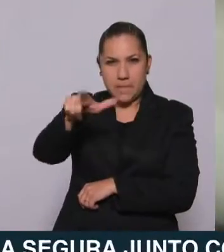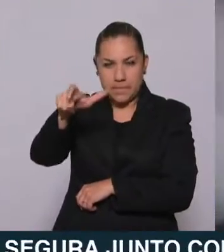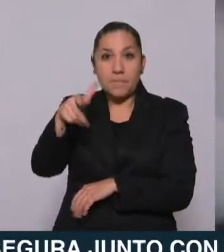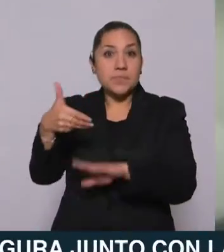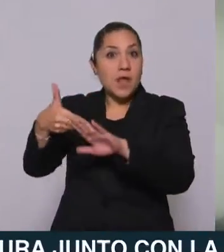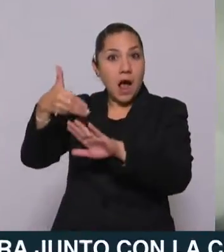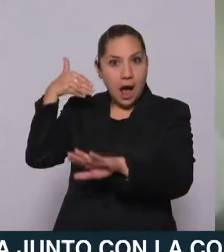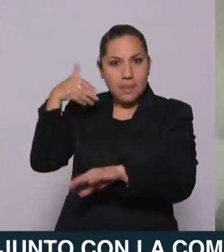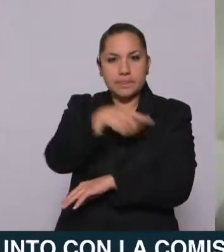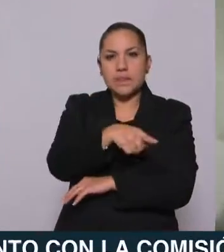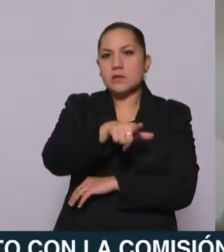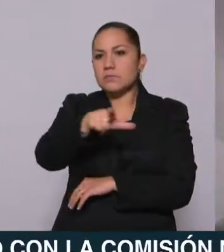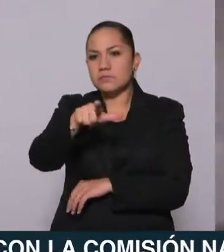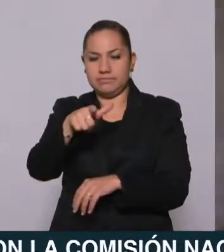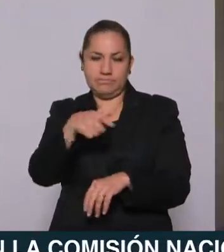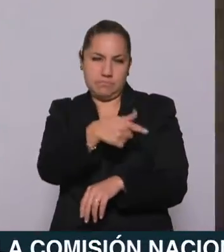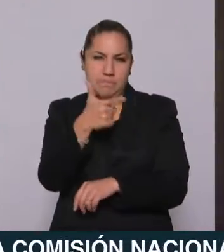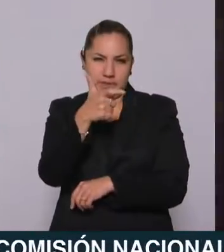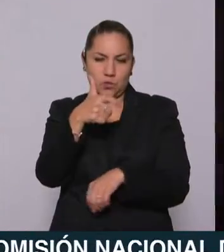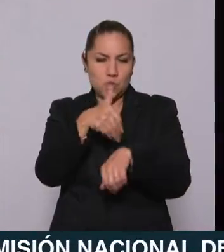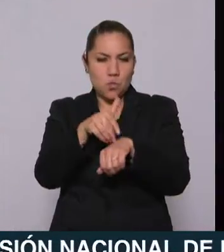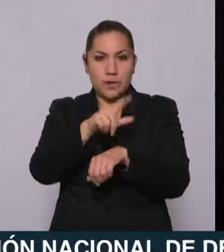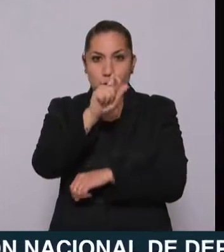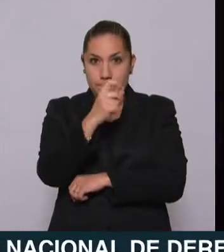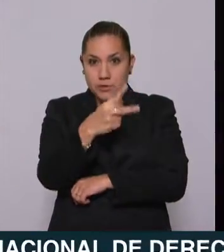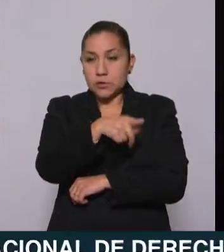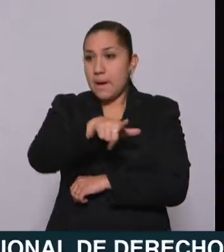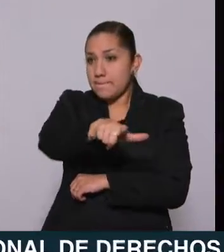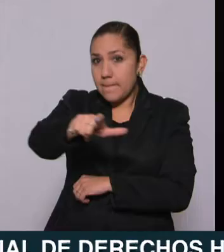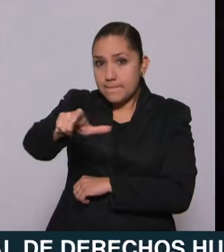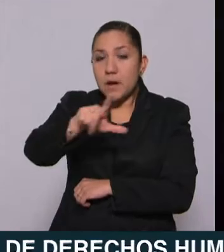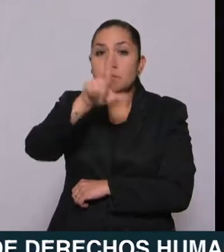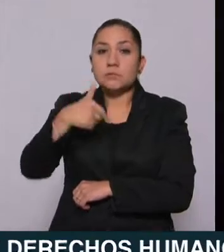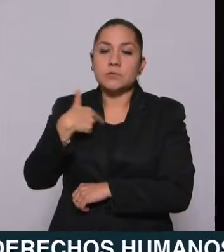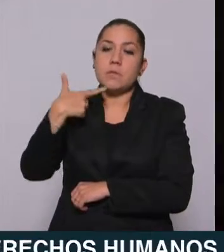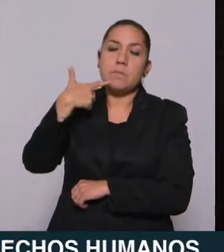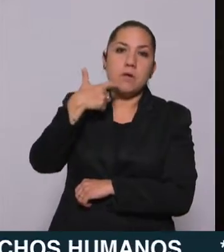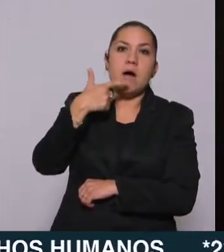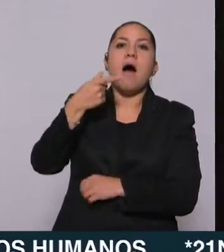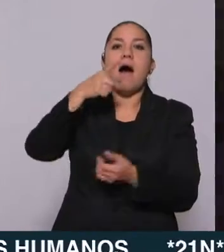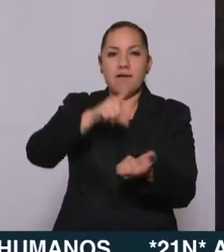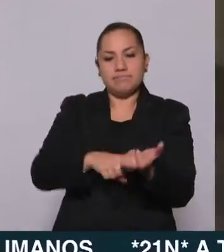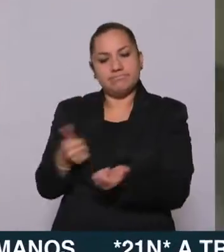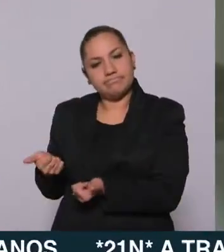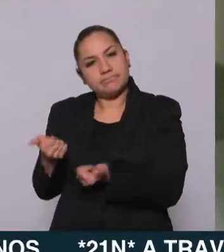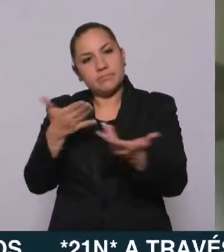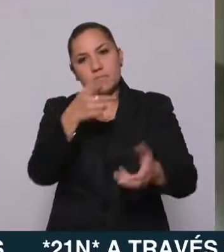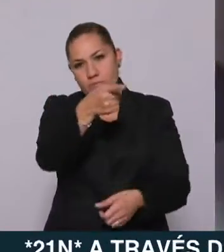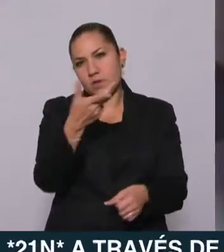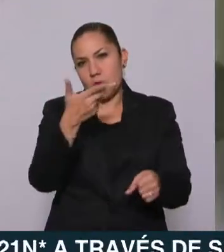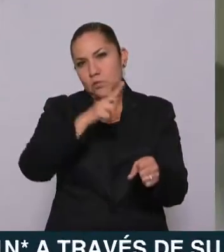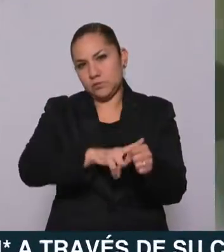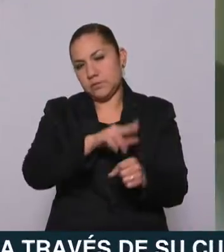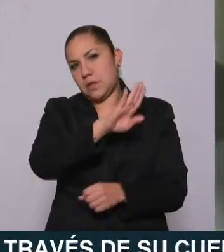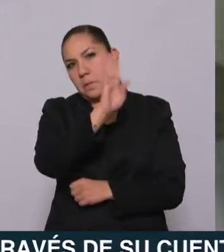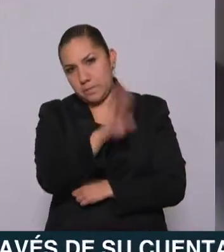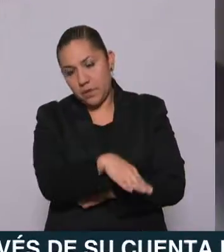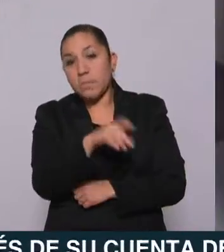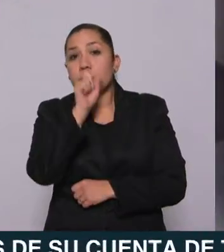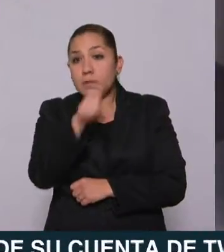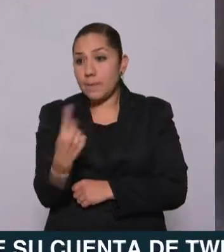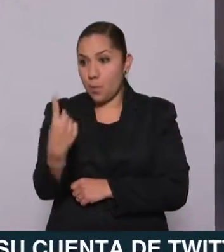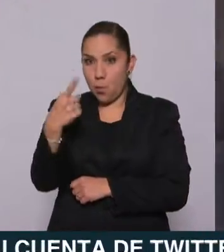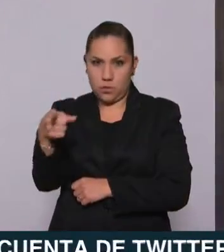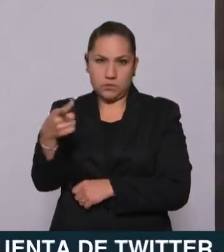con un revólver calibre 22, se disparó en la barbilla y falleció posteriormente en un hospital del estado. En el ataque murió uno de los estudiantes